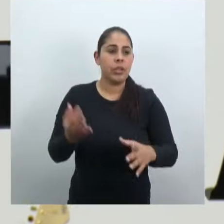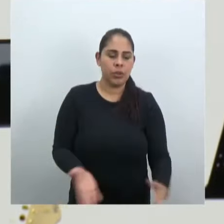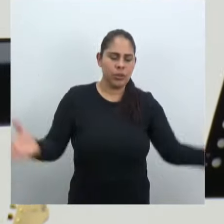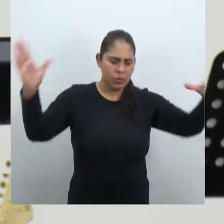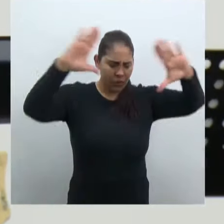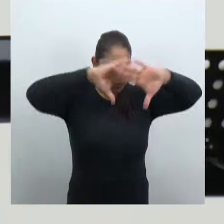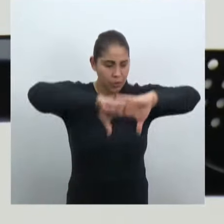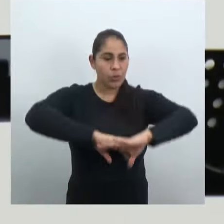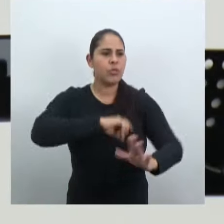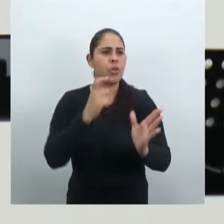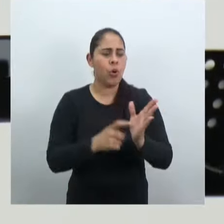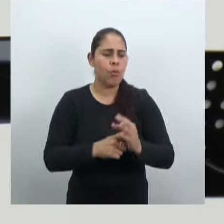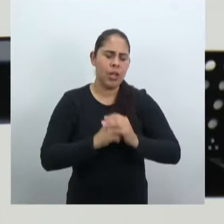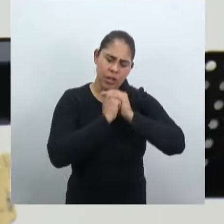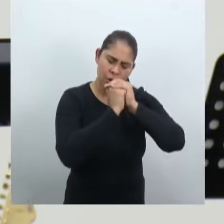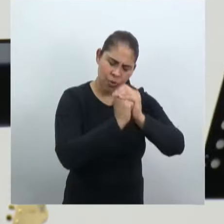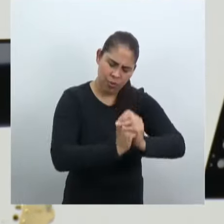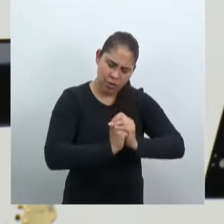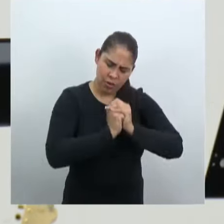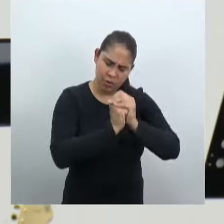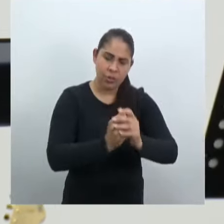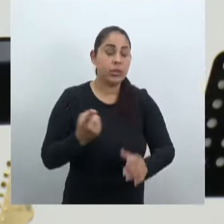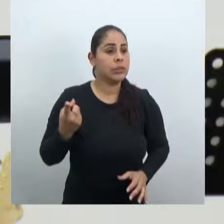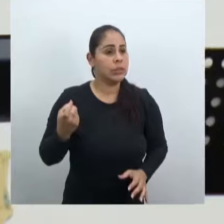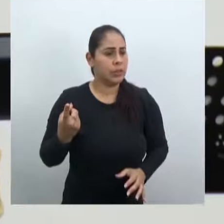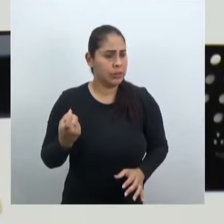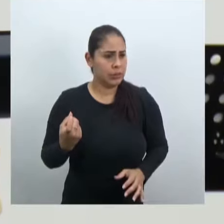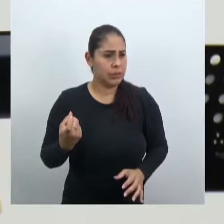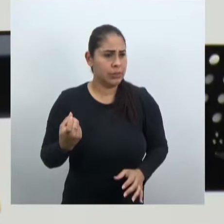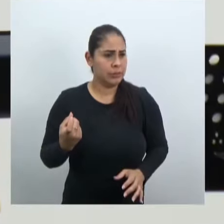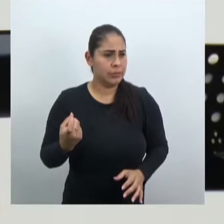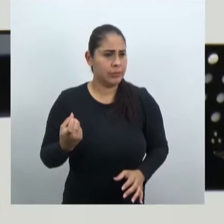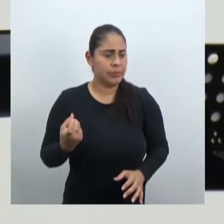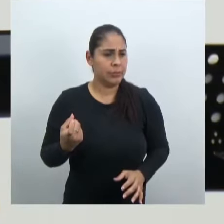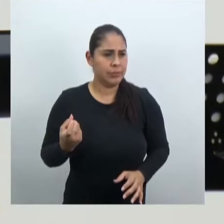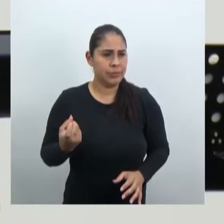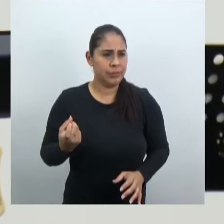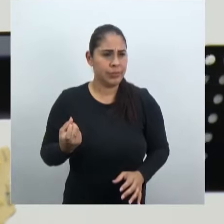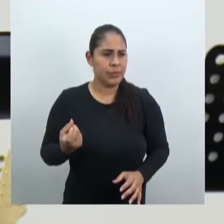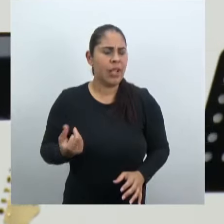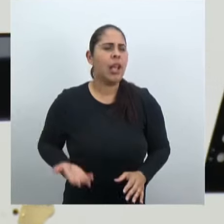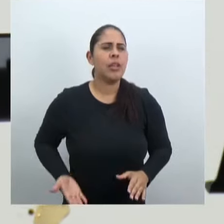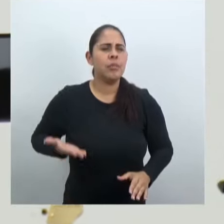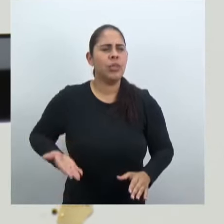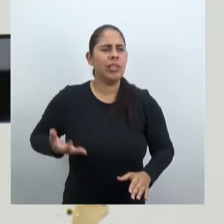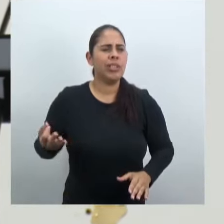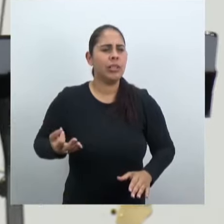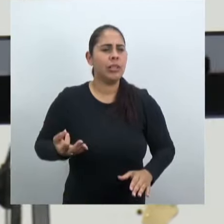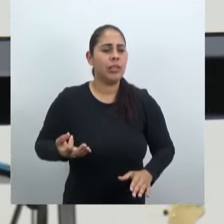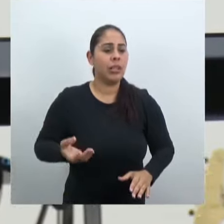6:12. Él nos enseñó que es importante de perdonar en la oración.